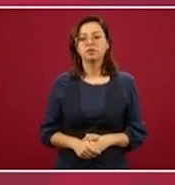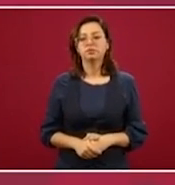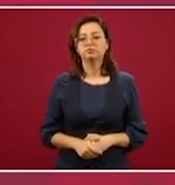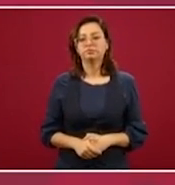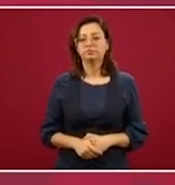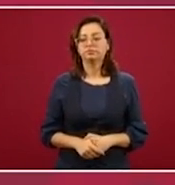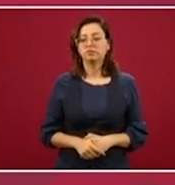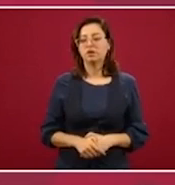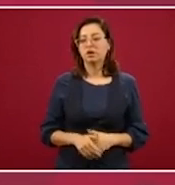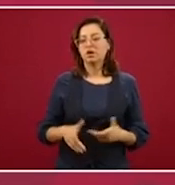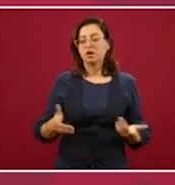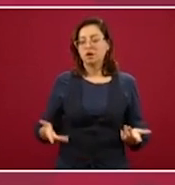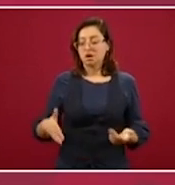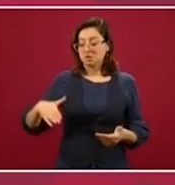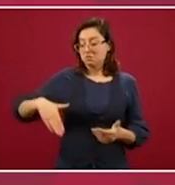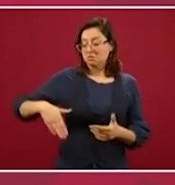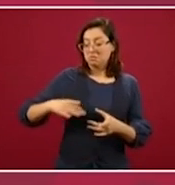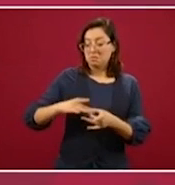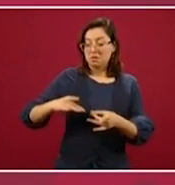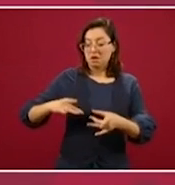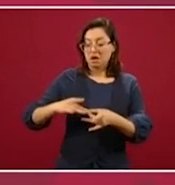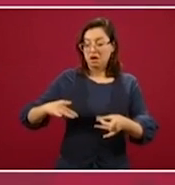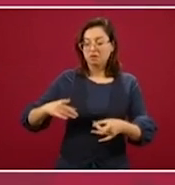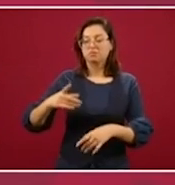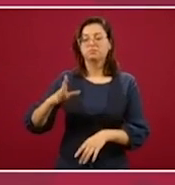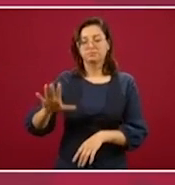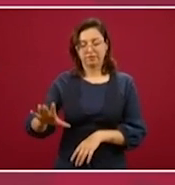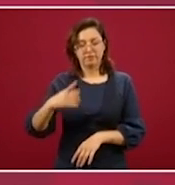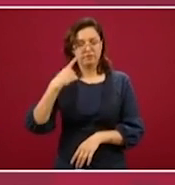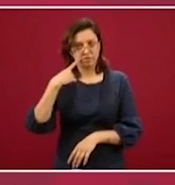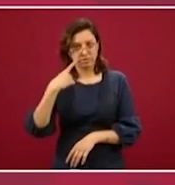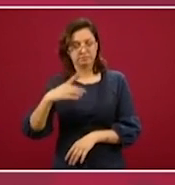se informe más a